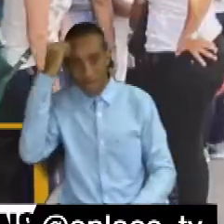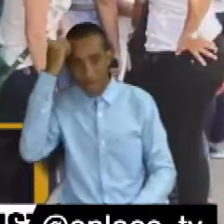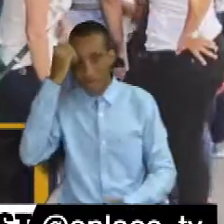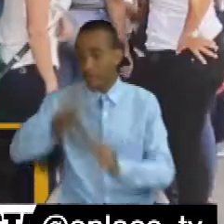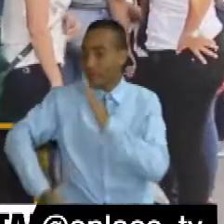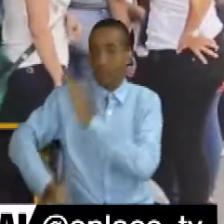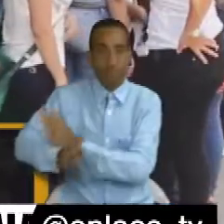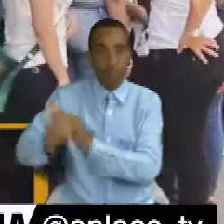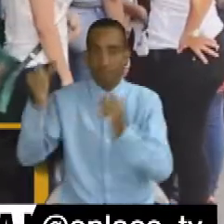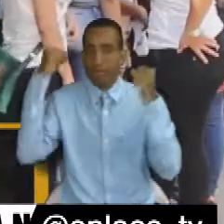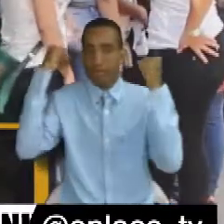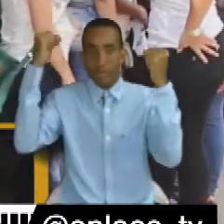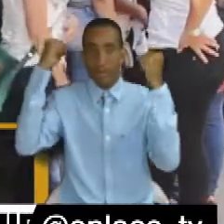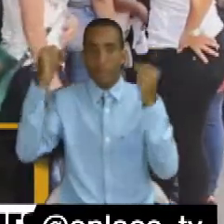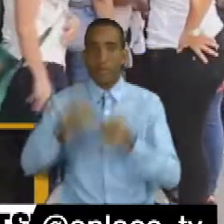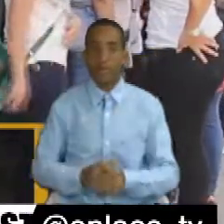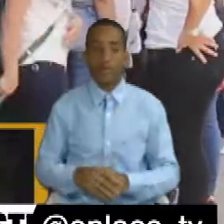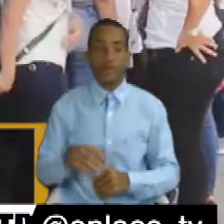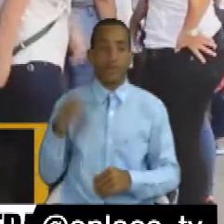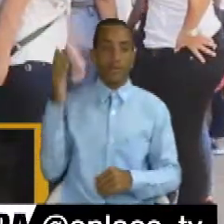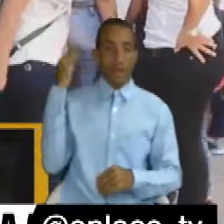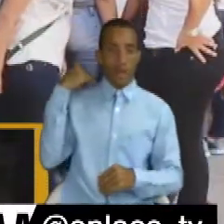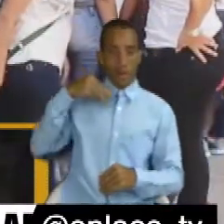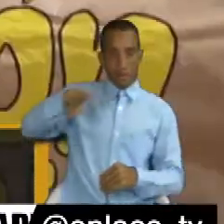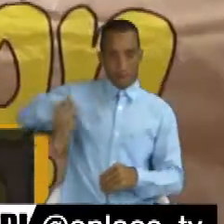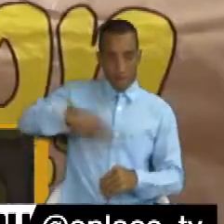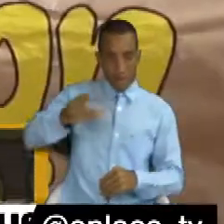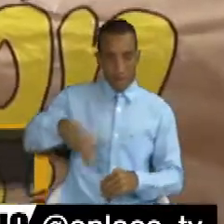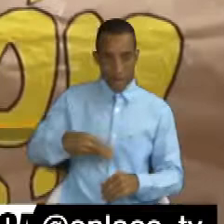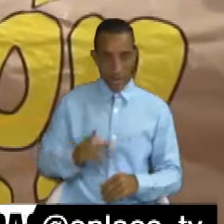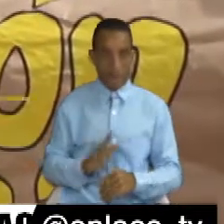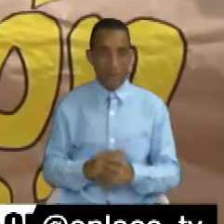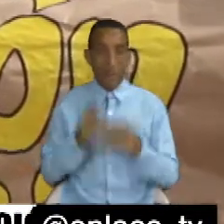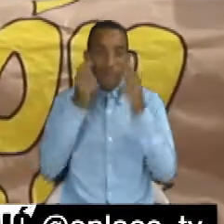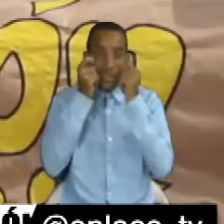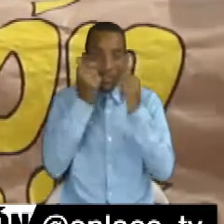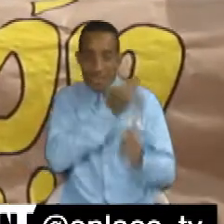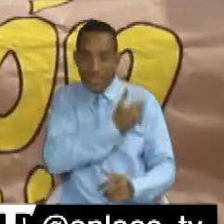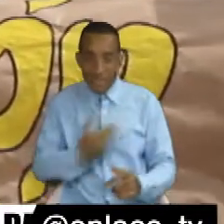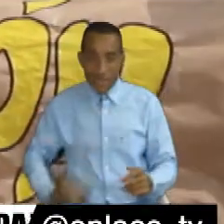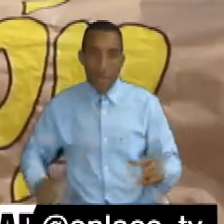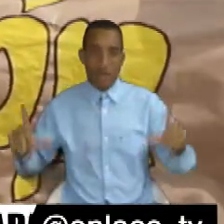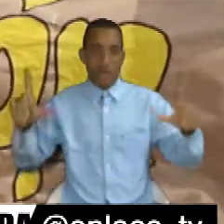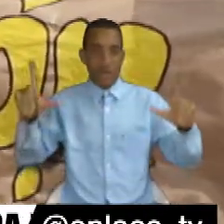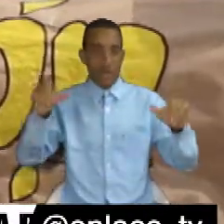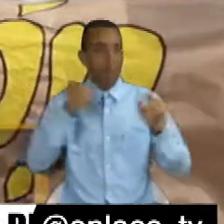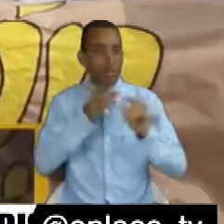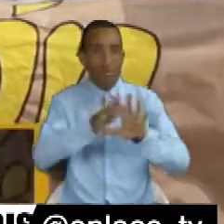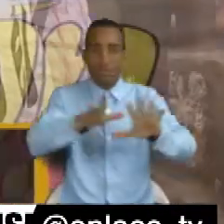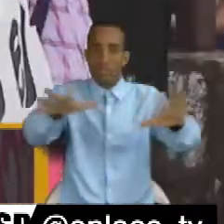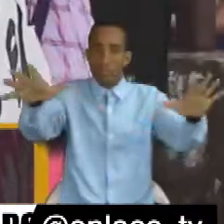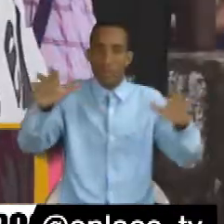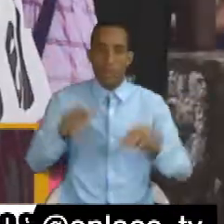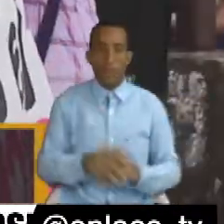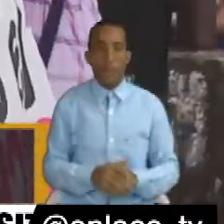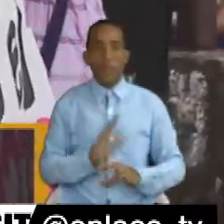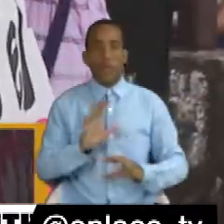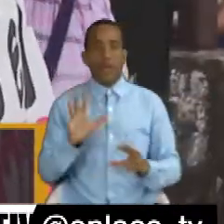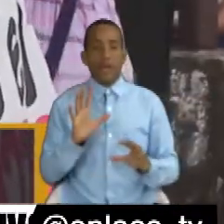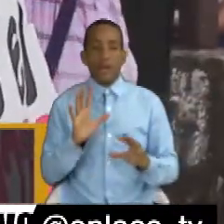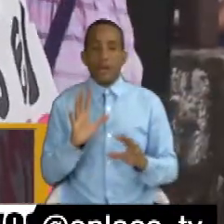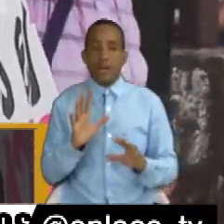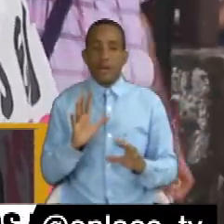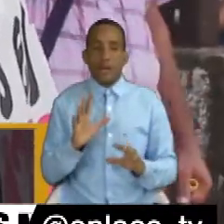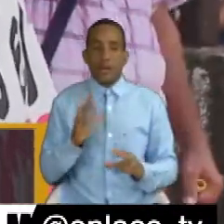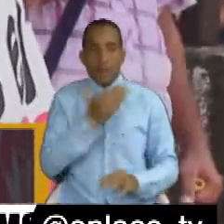Luego de la locución presidencial de este miércoles sobre acuerdos logrados por el gobierno nacional con sectores oficiales en paro, Enlace Noticias buscó a la presidenta